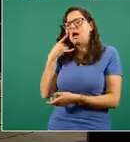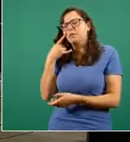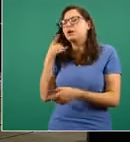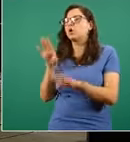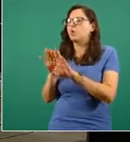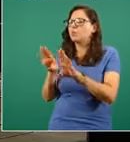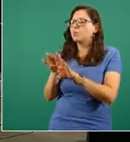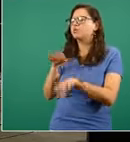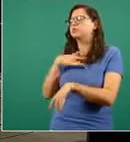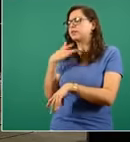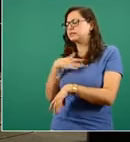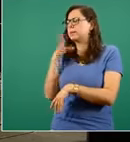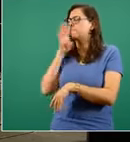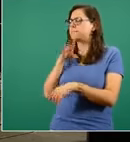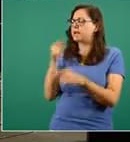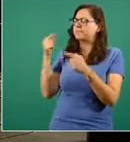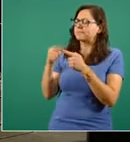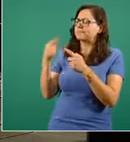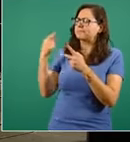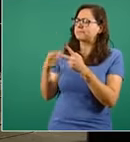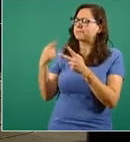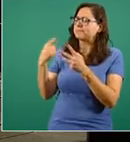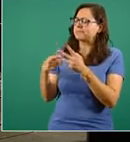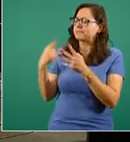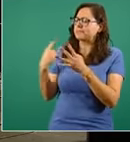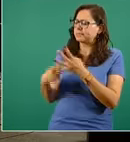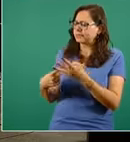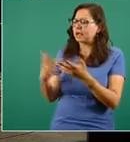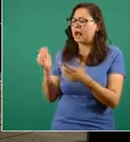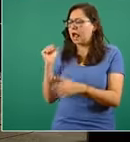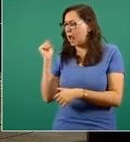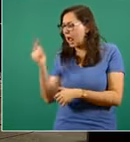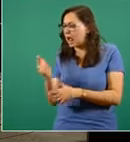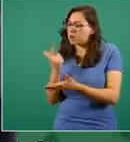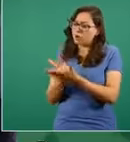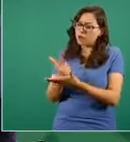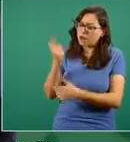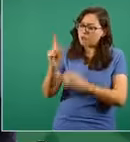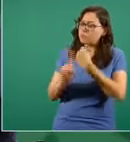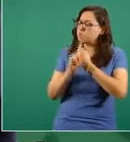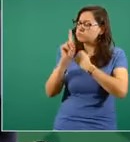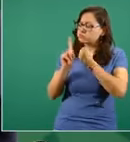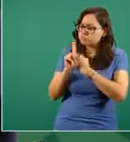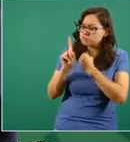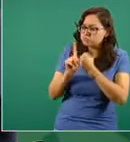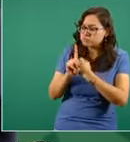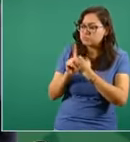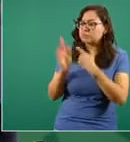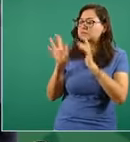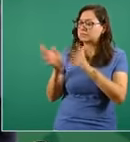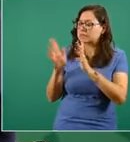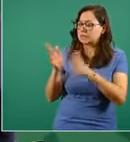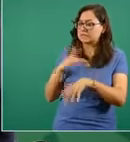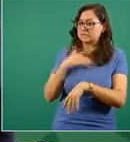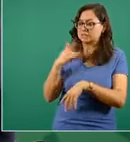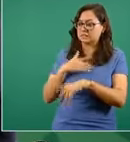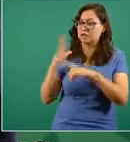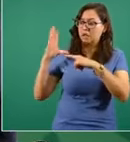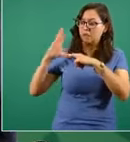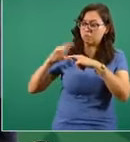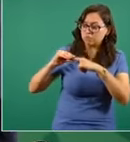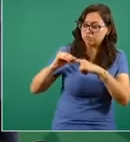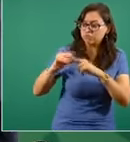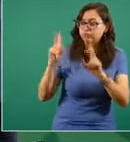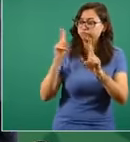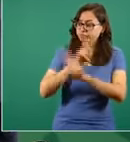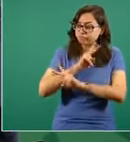los signos y síntomas, se identifican si hay signos de alarma, si la persona ya cuenta con el famoso oxímetro de